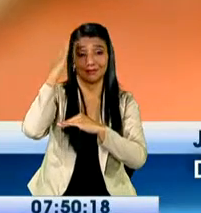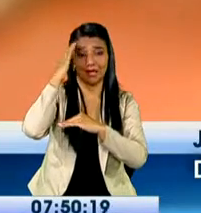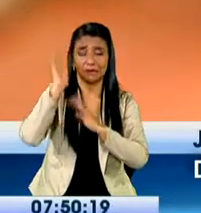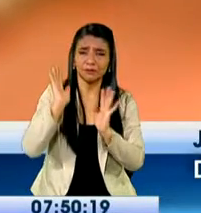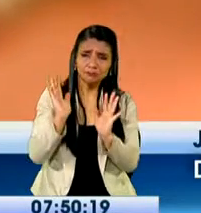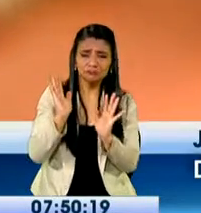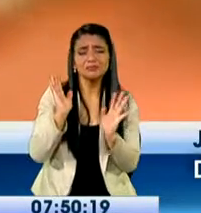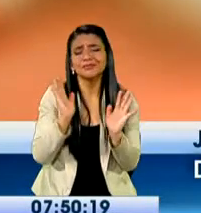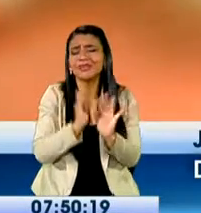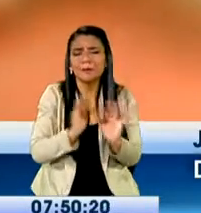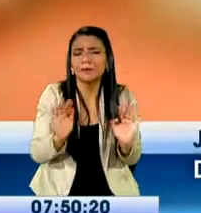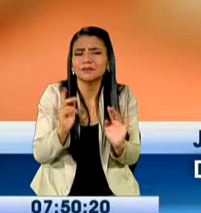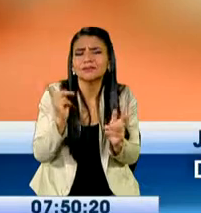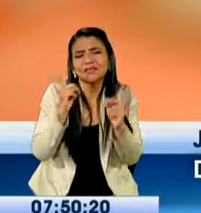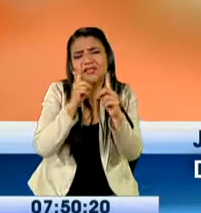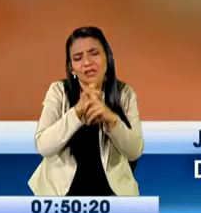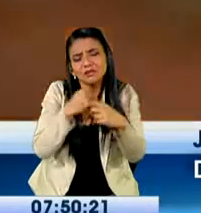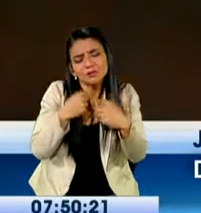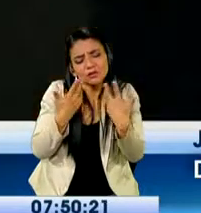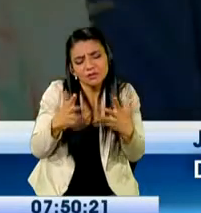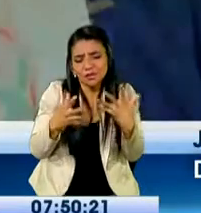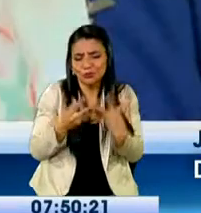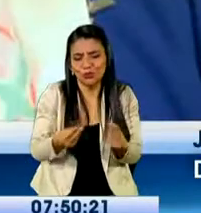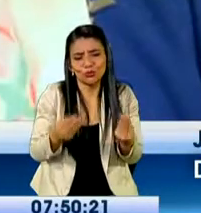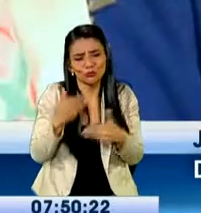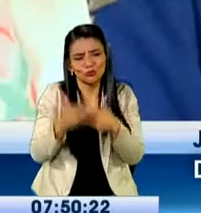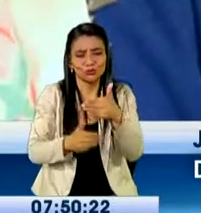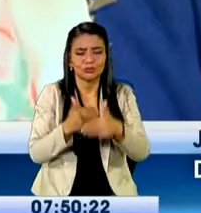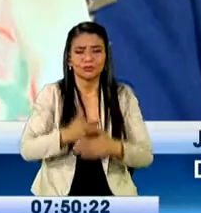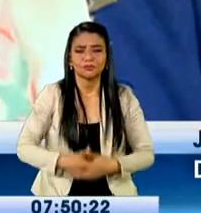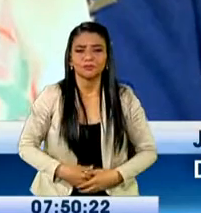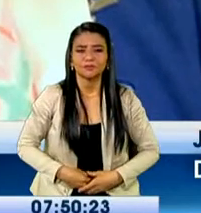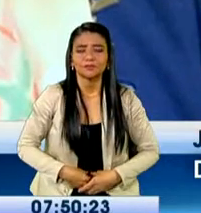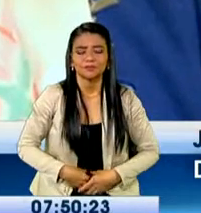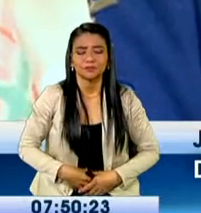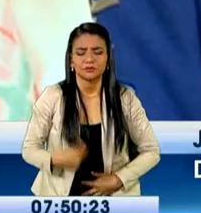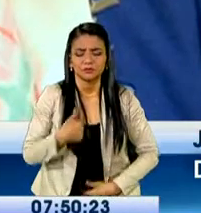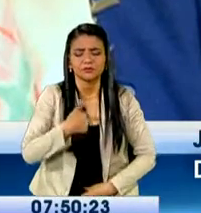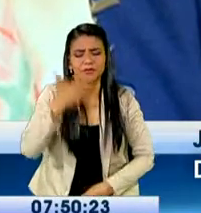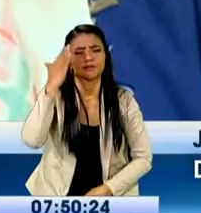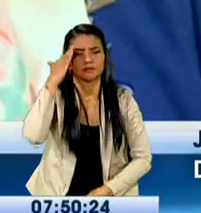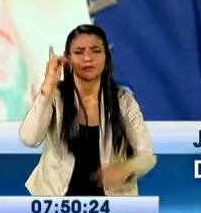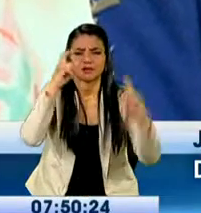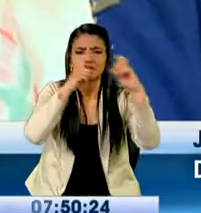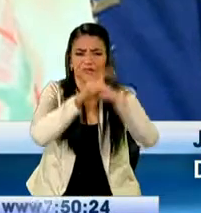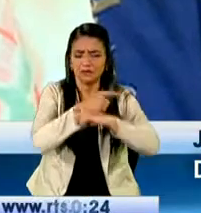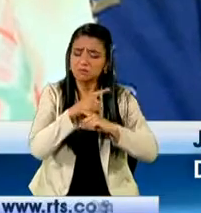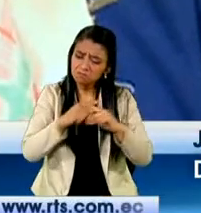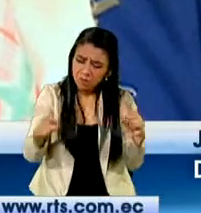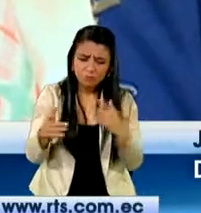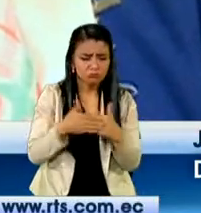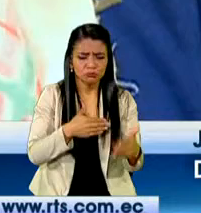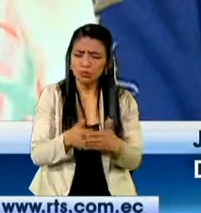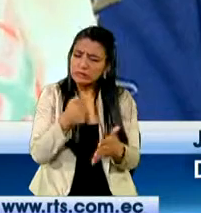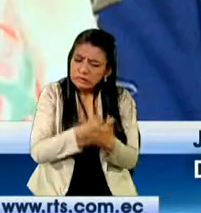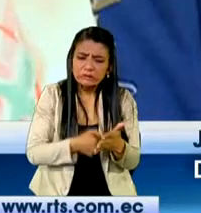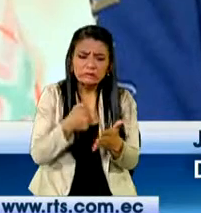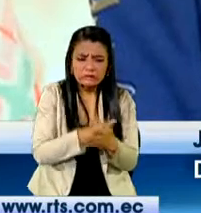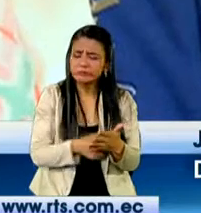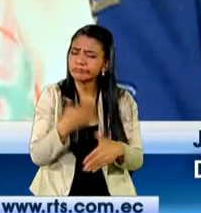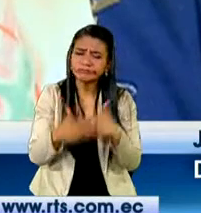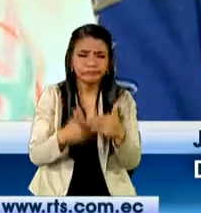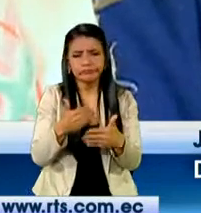prueba más de la que saldrá pronto. Yo sé que es muy duro, pero hay que salir adelante y nada